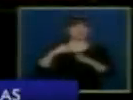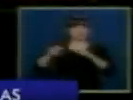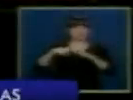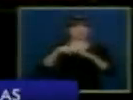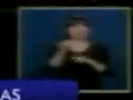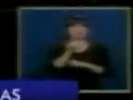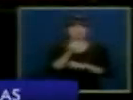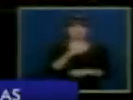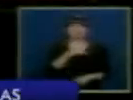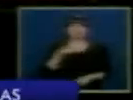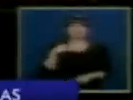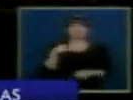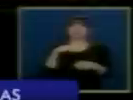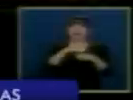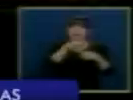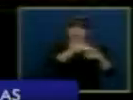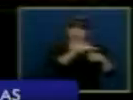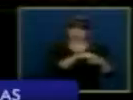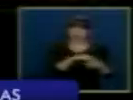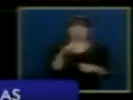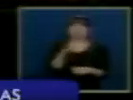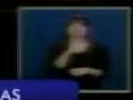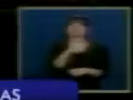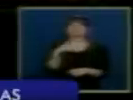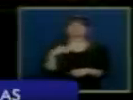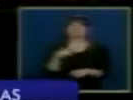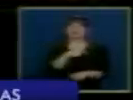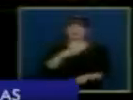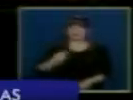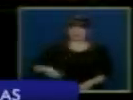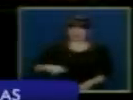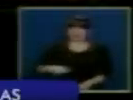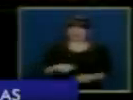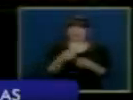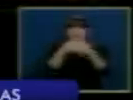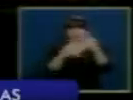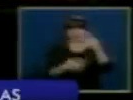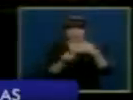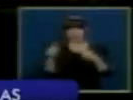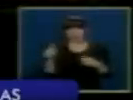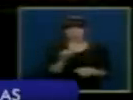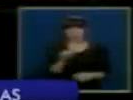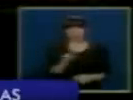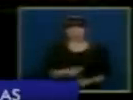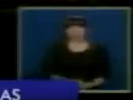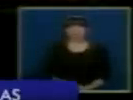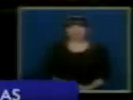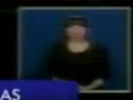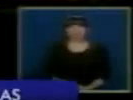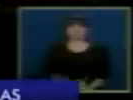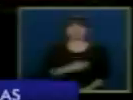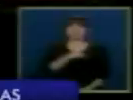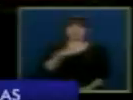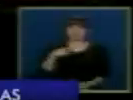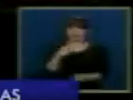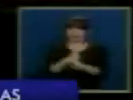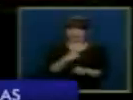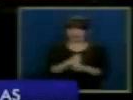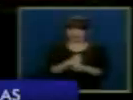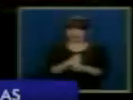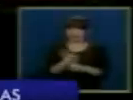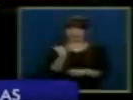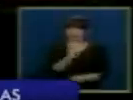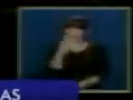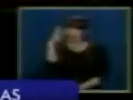el Ministerio de Agricultura y en el Ministerio de la Presidencia, entre otros. En el Ministerio de Trabajo nos